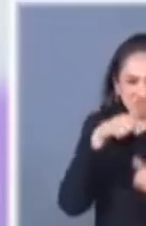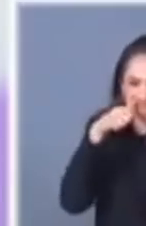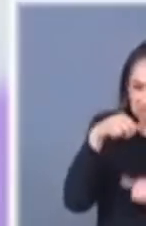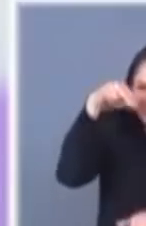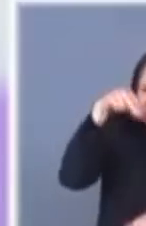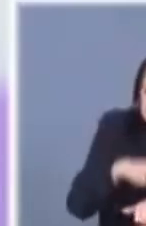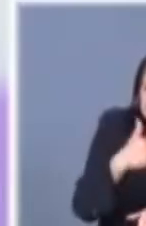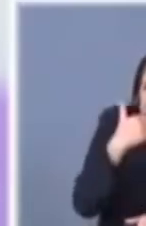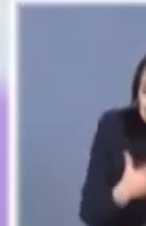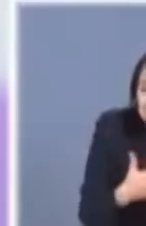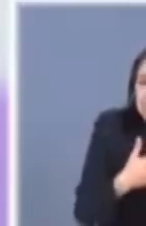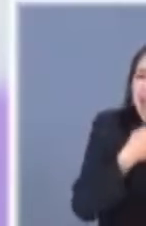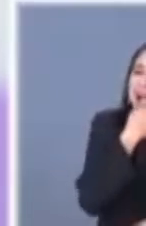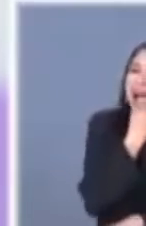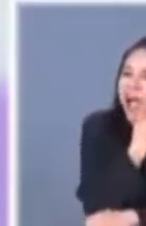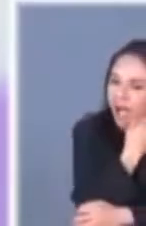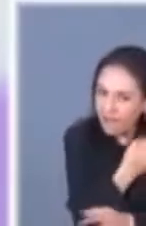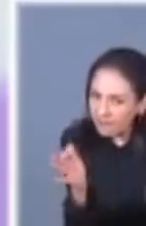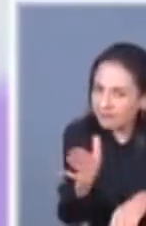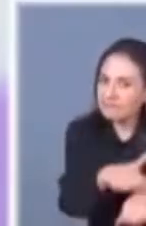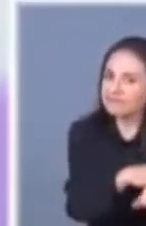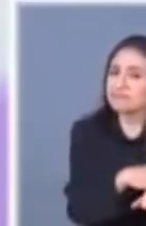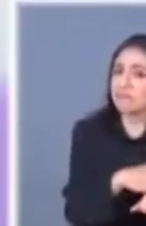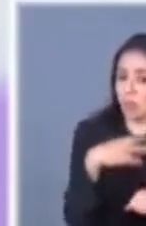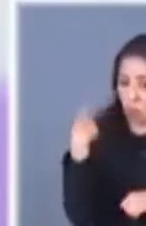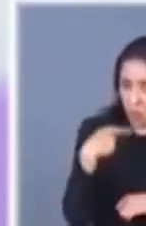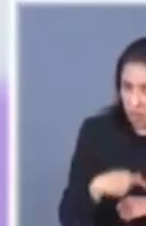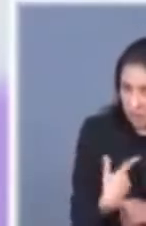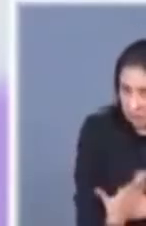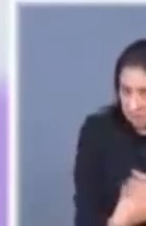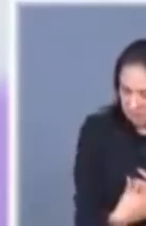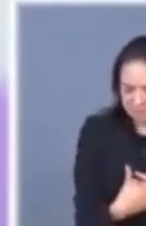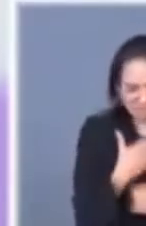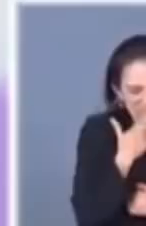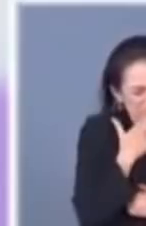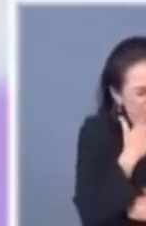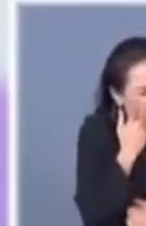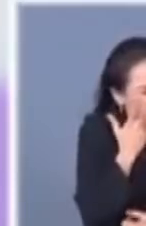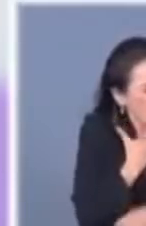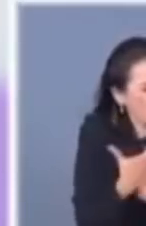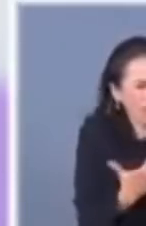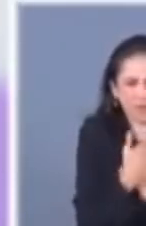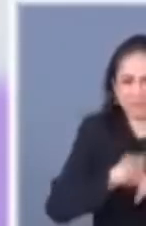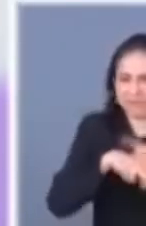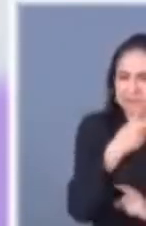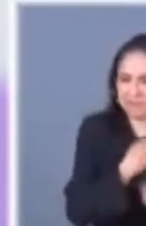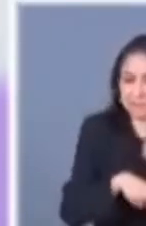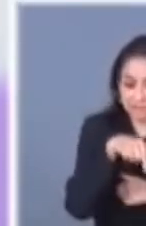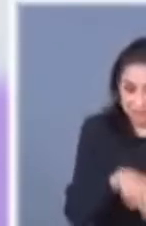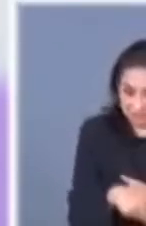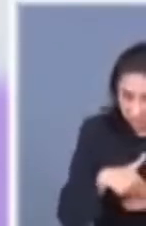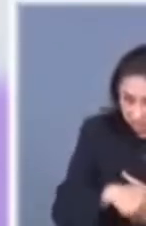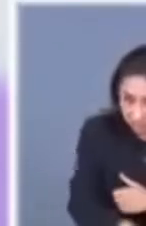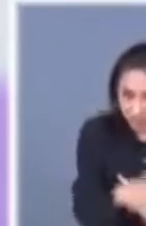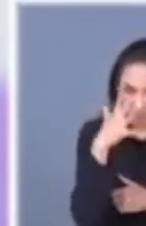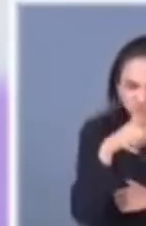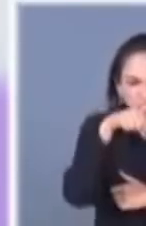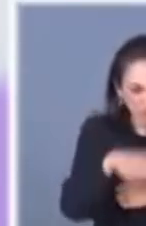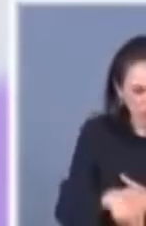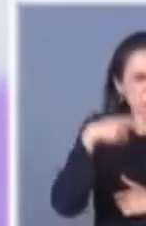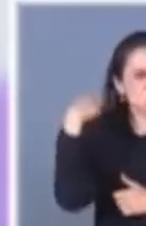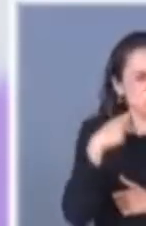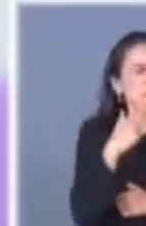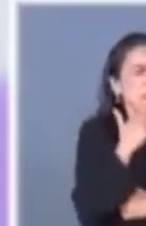para Puebla viene lo mejor. Quiero decirles que en Puebla vamos a estar bien. Que viva Puebla, que